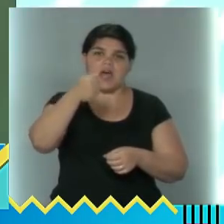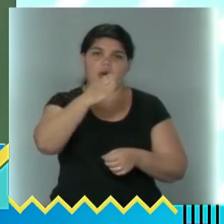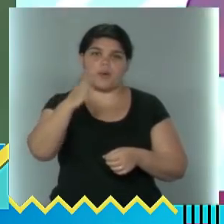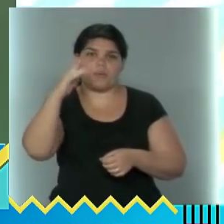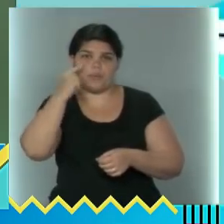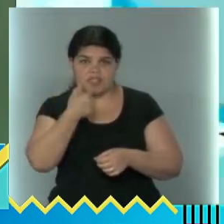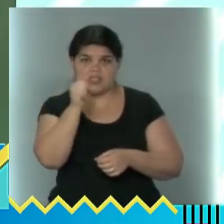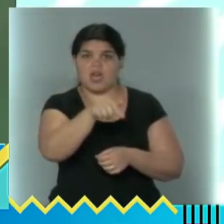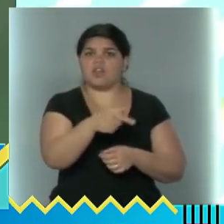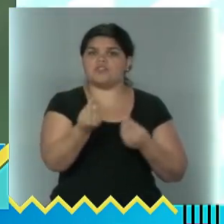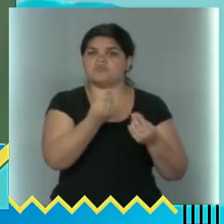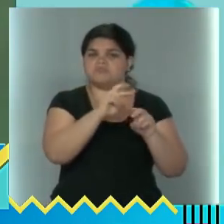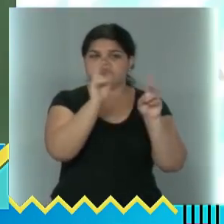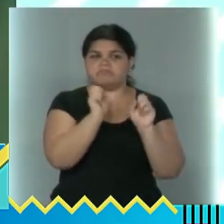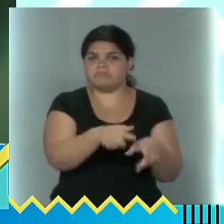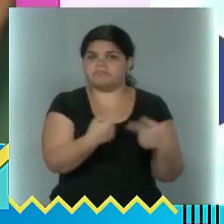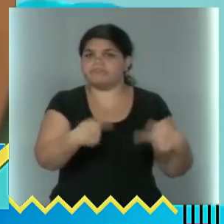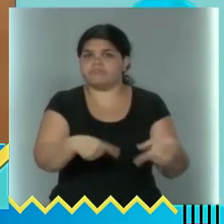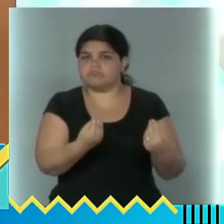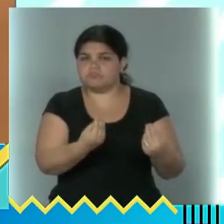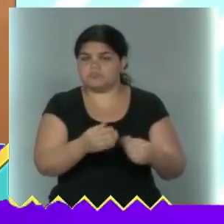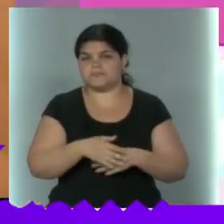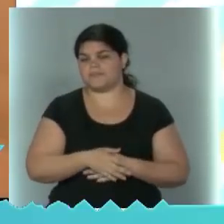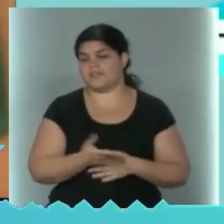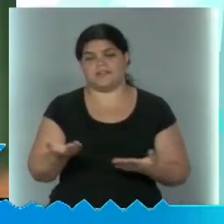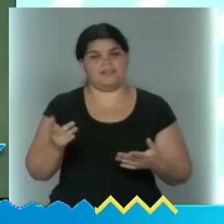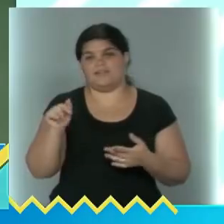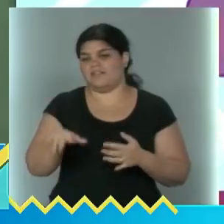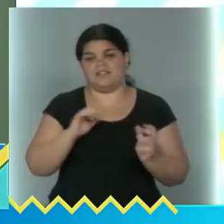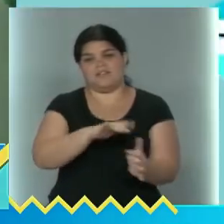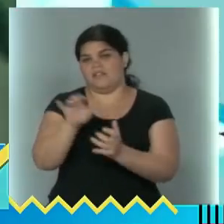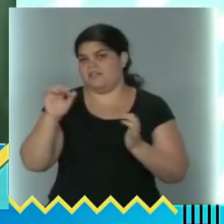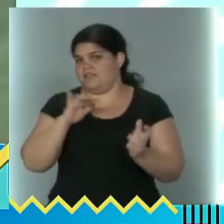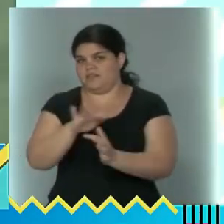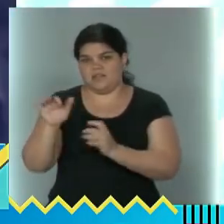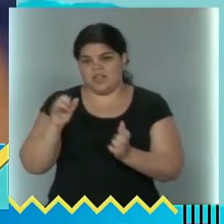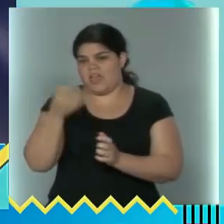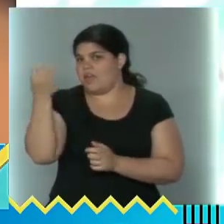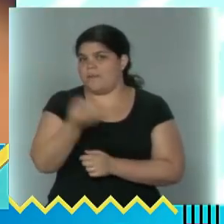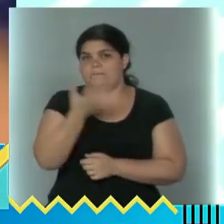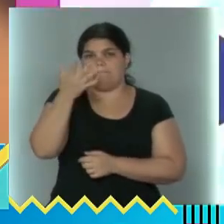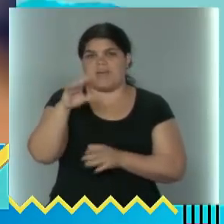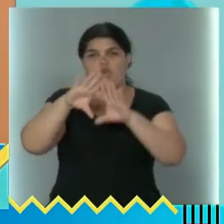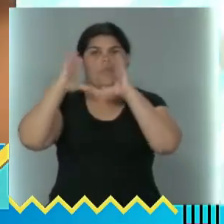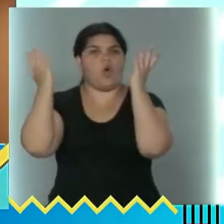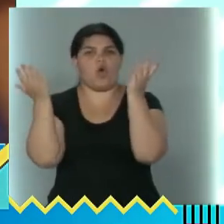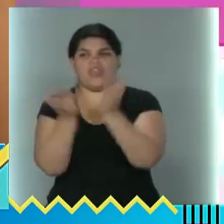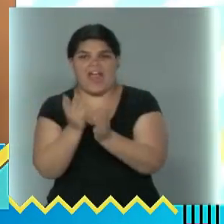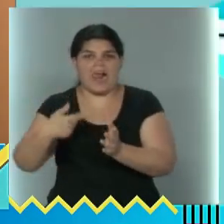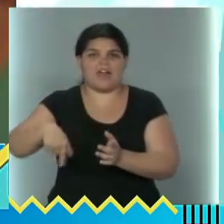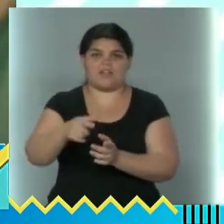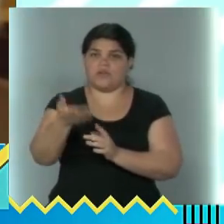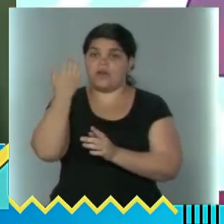decir acerca de eso? Eso es un tema en suma discusión ahora de los expertos mundiales. Y de hecho en los últimos